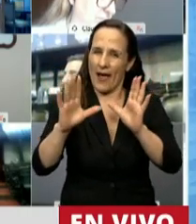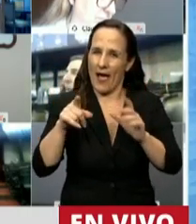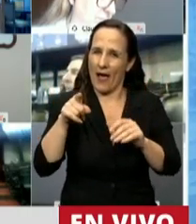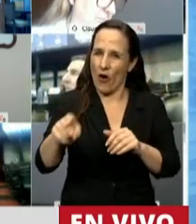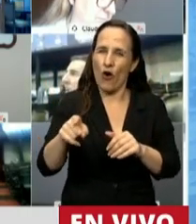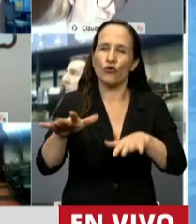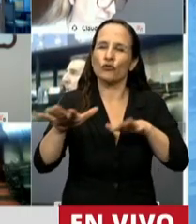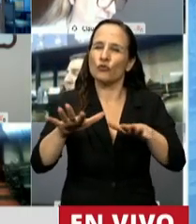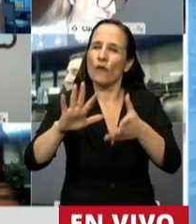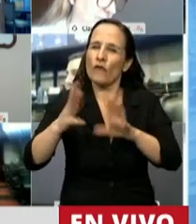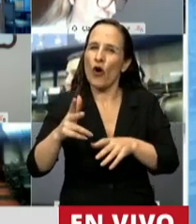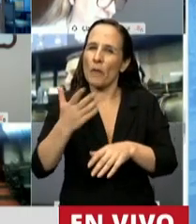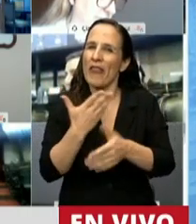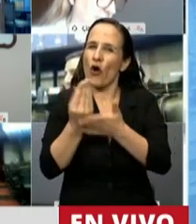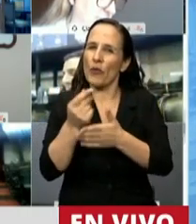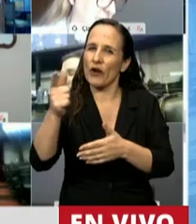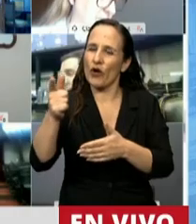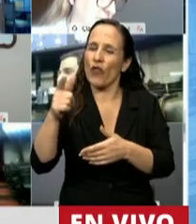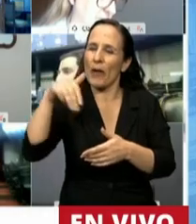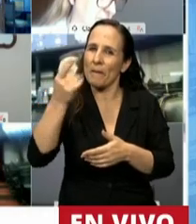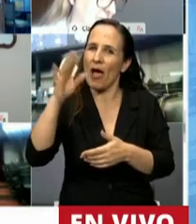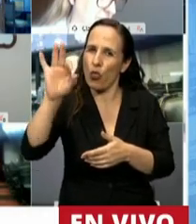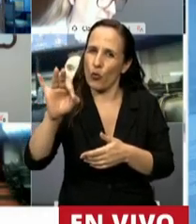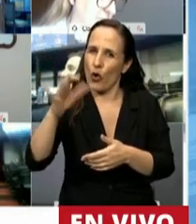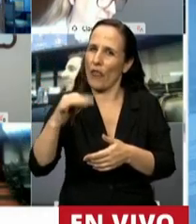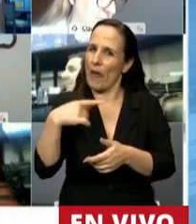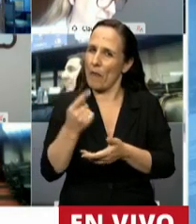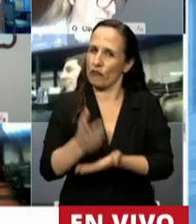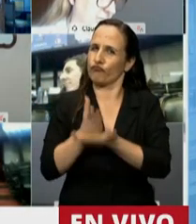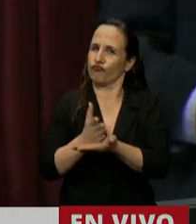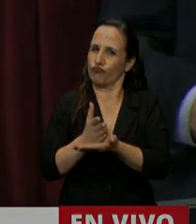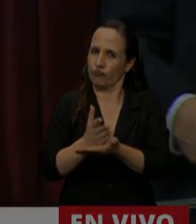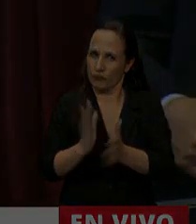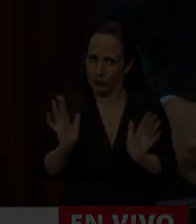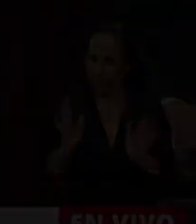Nicolás Maduro. Muchas gracias, señor presidente. Gracias, diputado. Tiene...